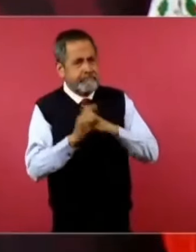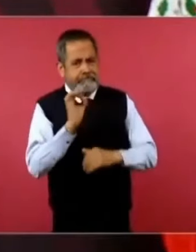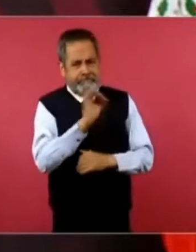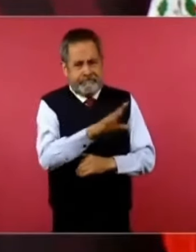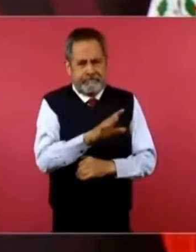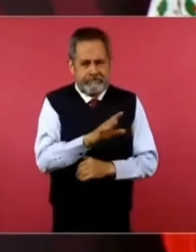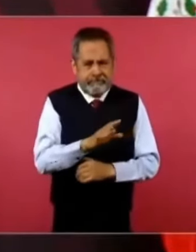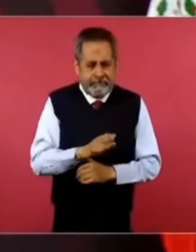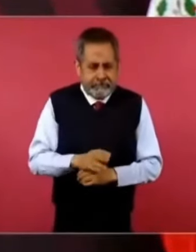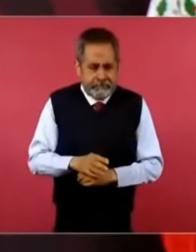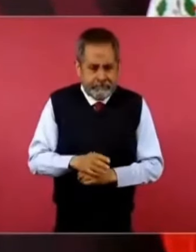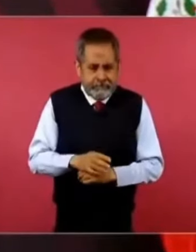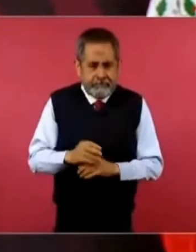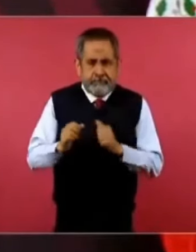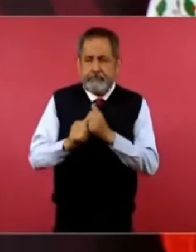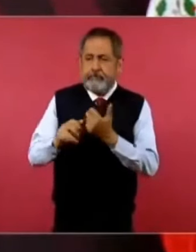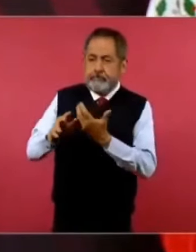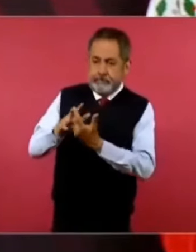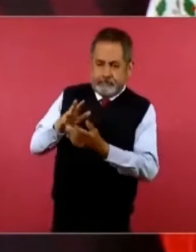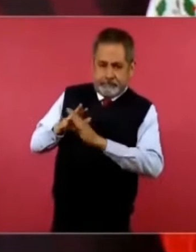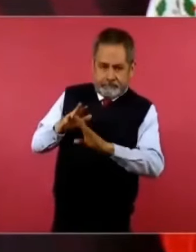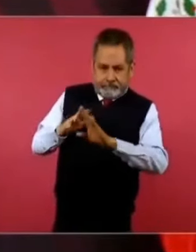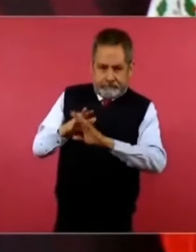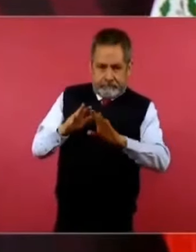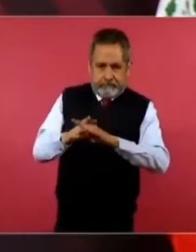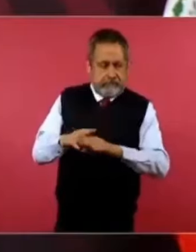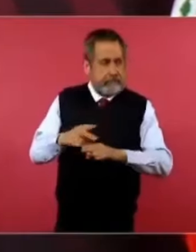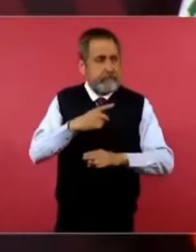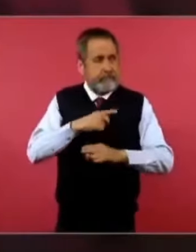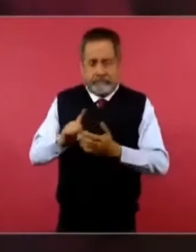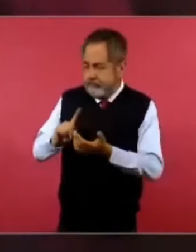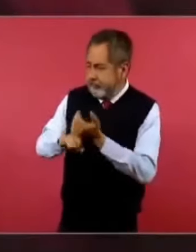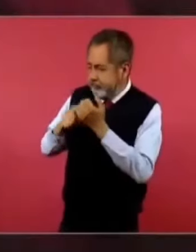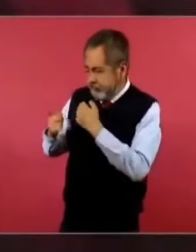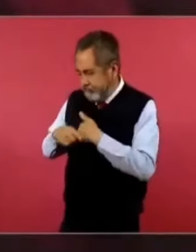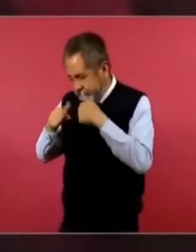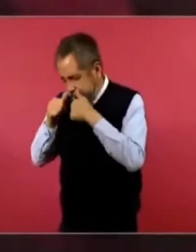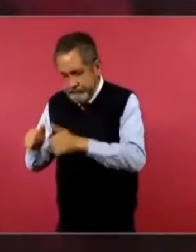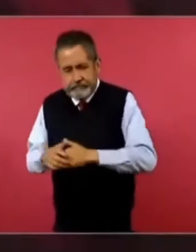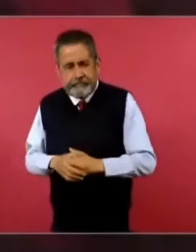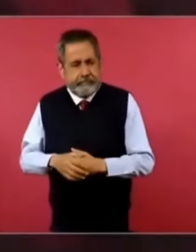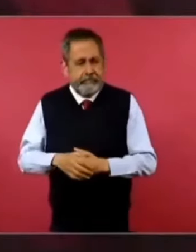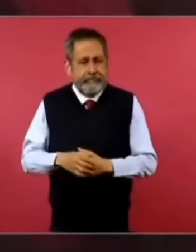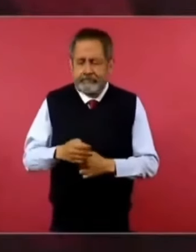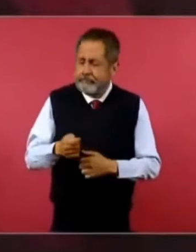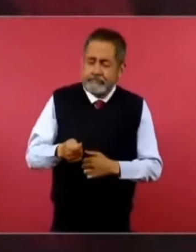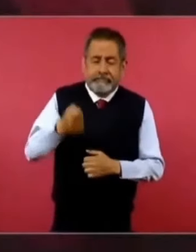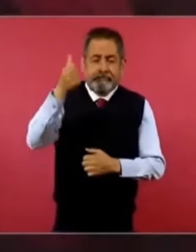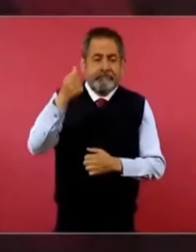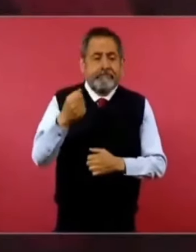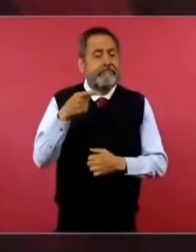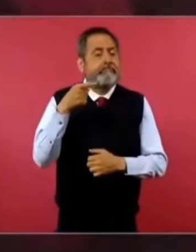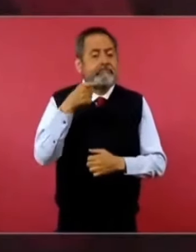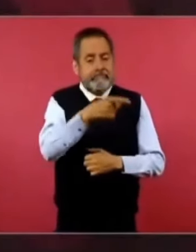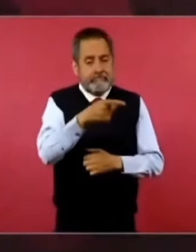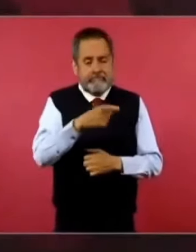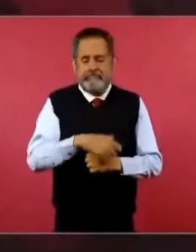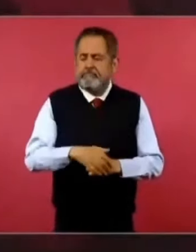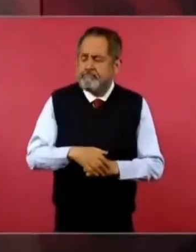que se tenía con la migración y que había que atender las causas por primera vez